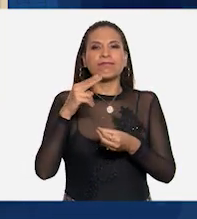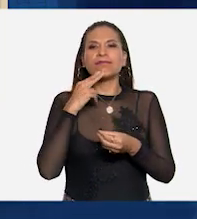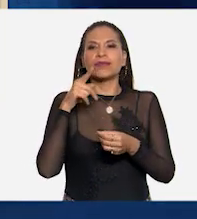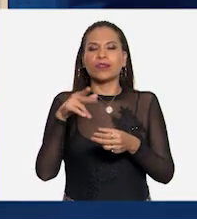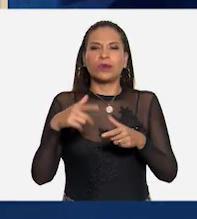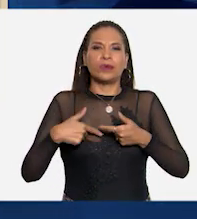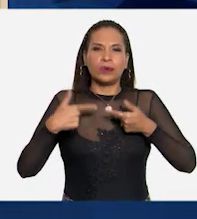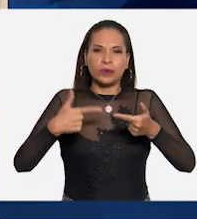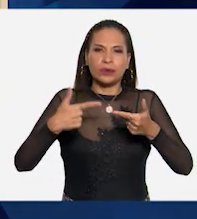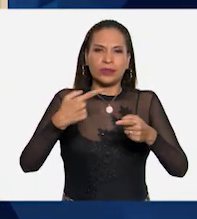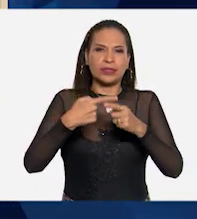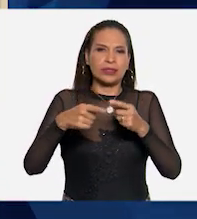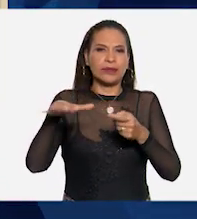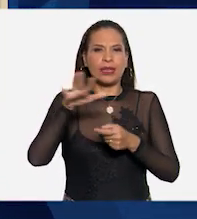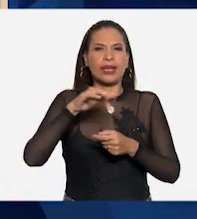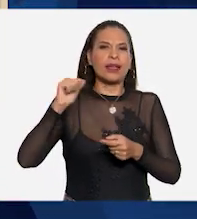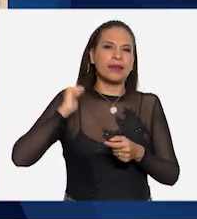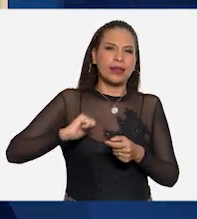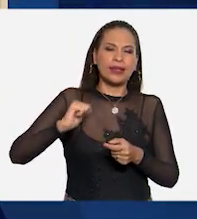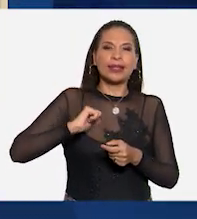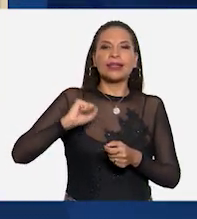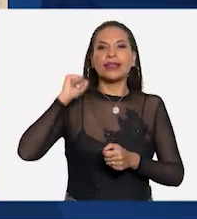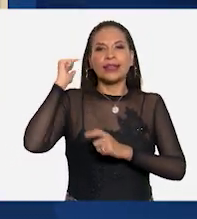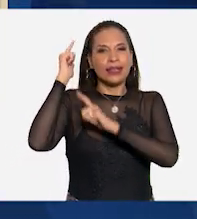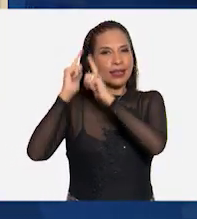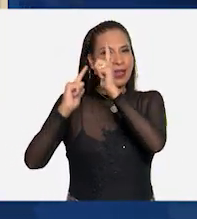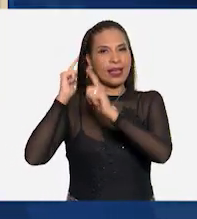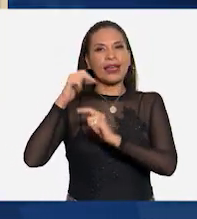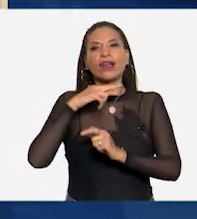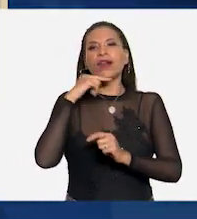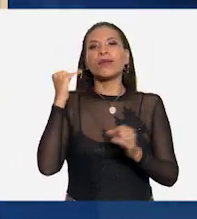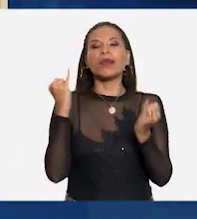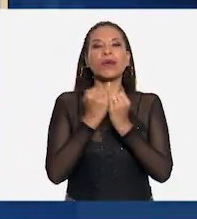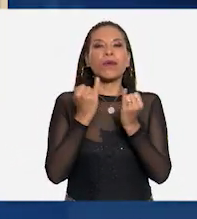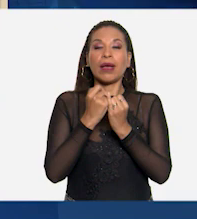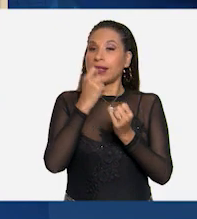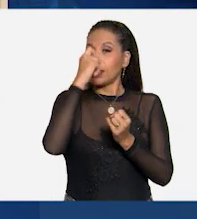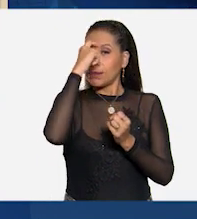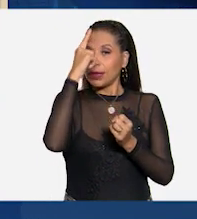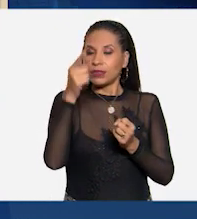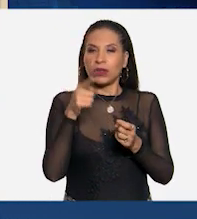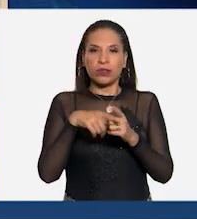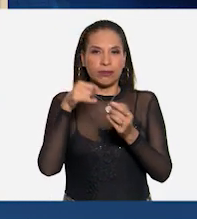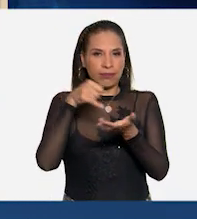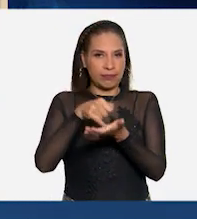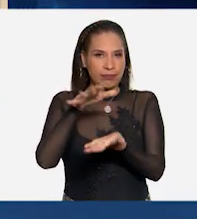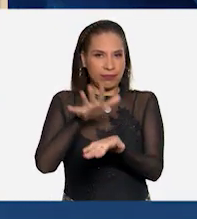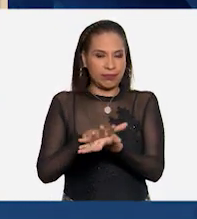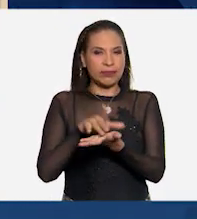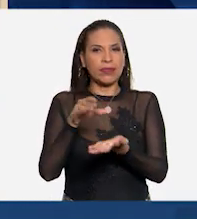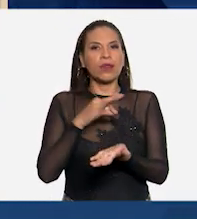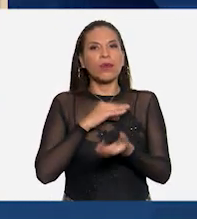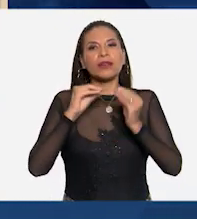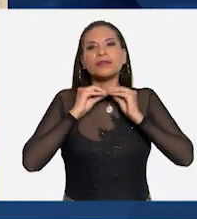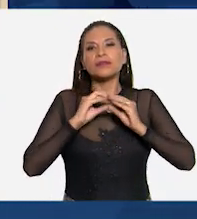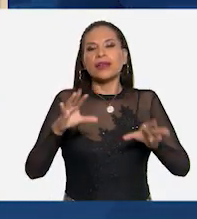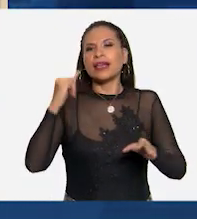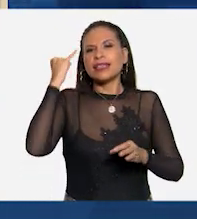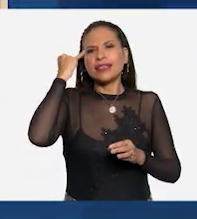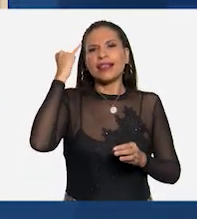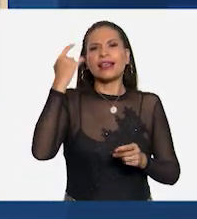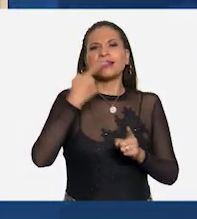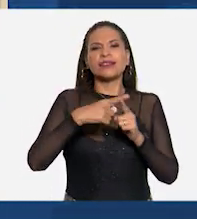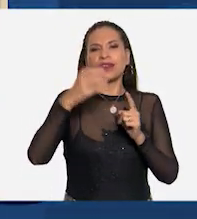legado de las civilizaciones griega y romana. Además, gracias a la invención de la imprenta, fue posible difundir ideas